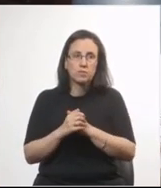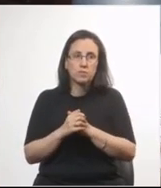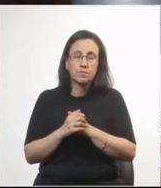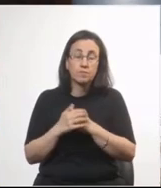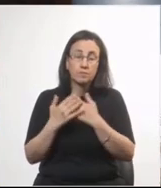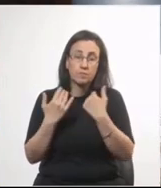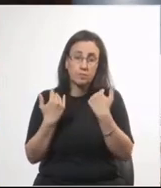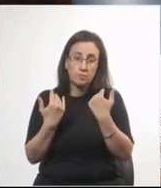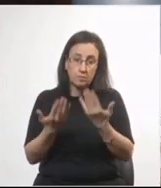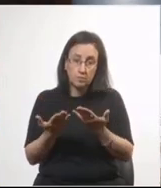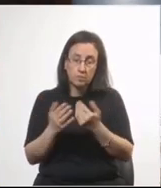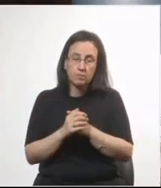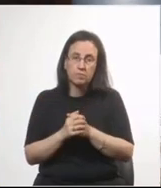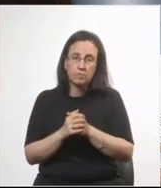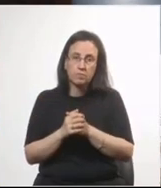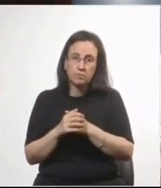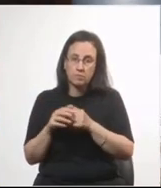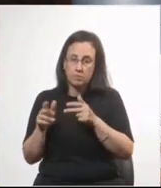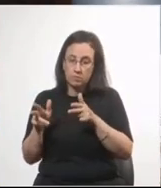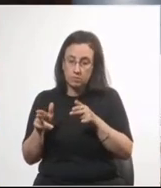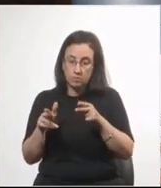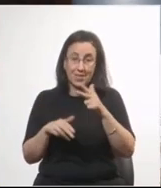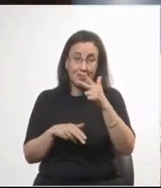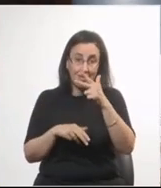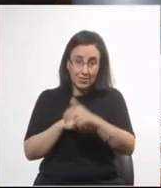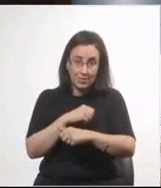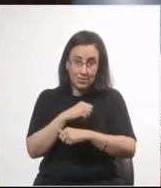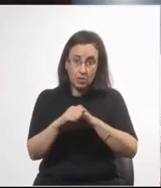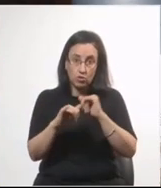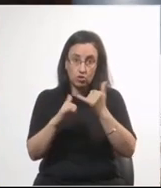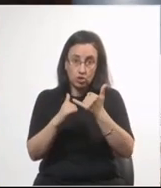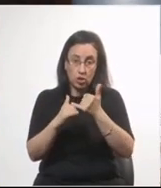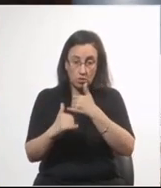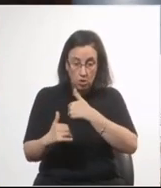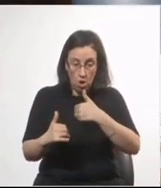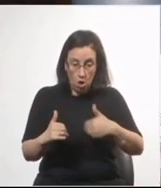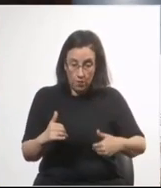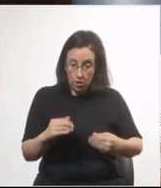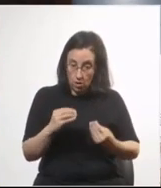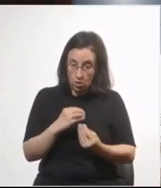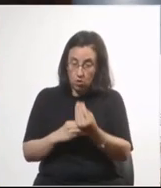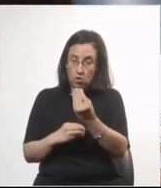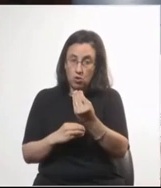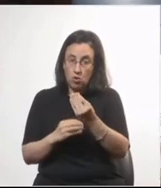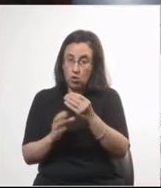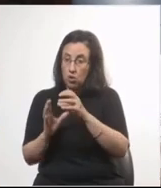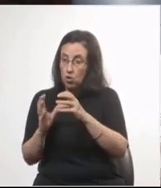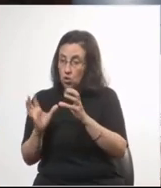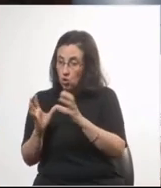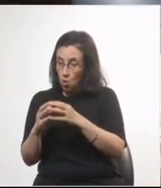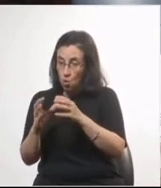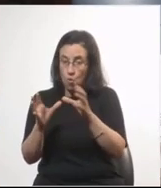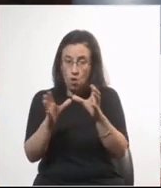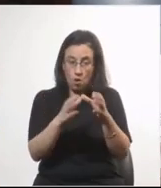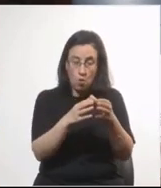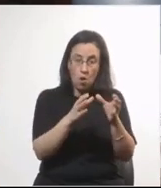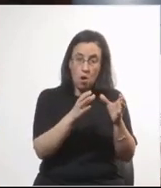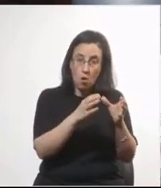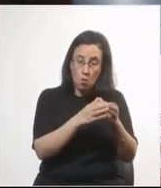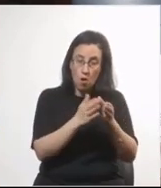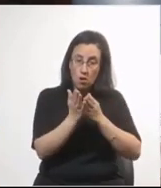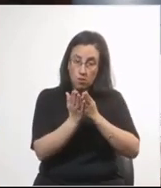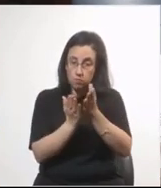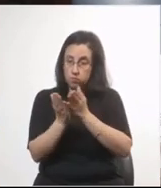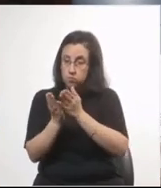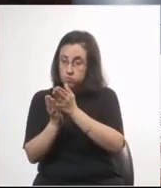Esto es, en estos primeros 3 años de gobierno, en los organismos que he mencionado, se recortaron